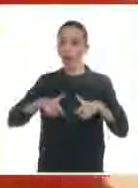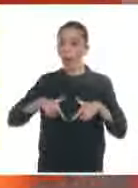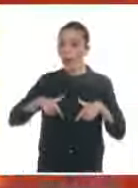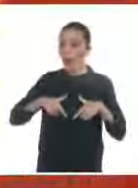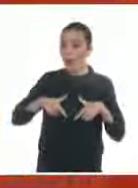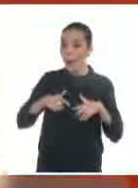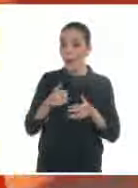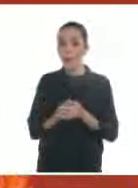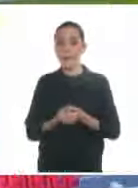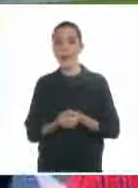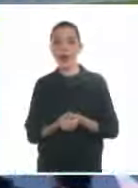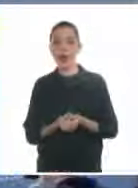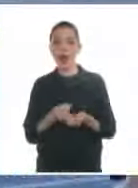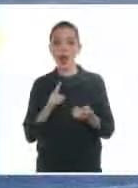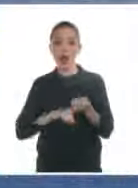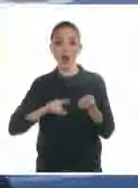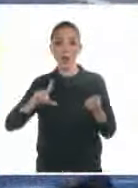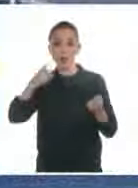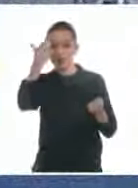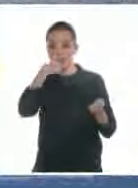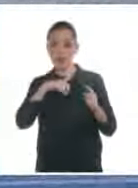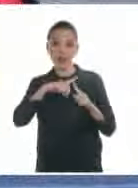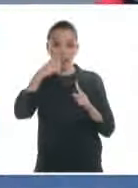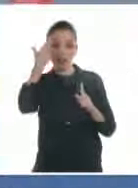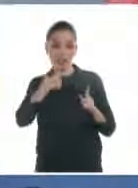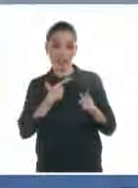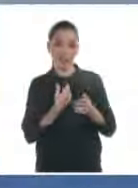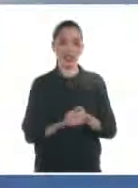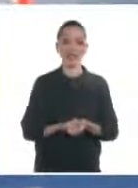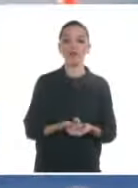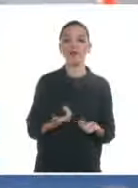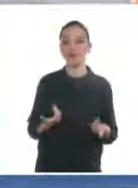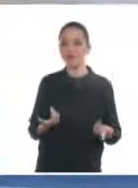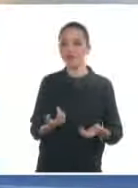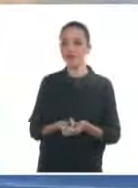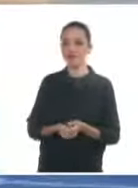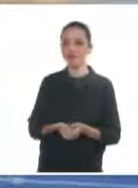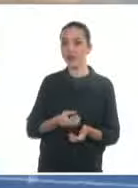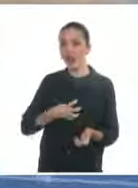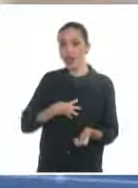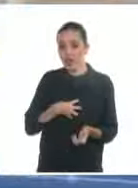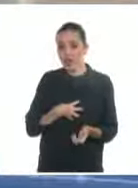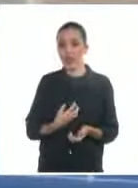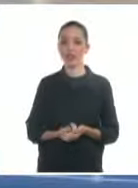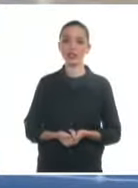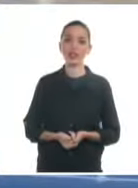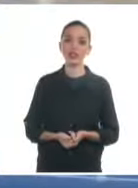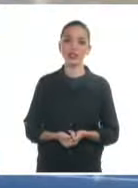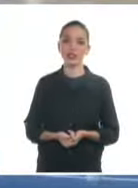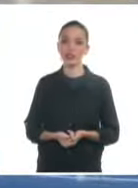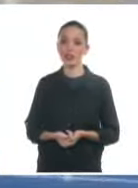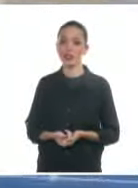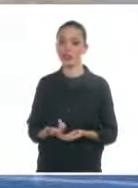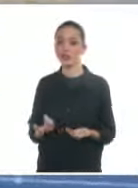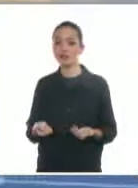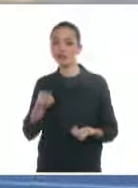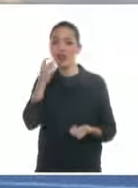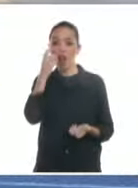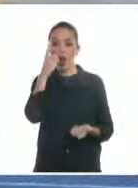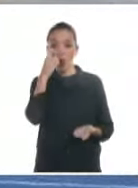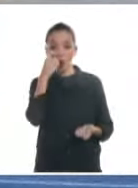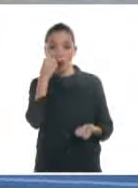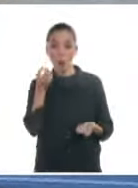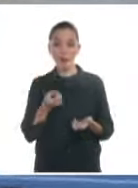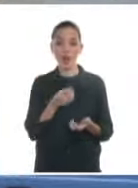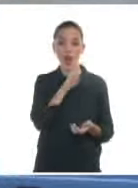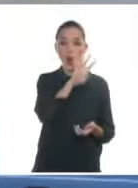Leonardo Díaz, F56, Noraibi de las Heras en la impulsión de la bala, categoría F57, y Daniel Milanés en los 400